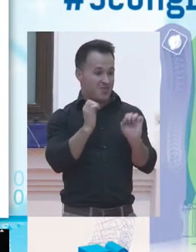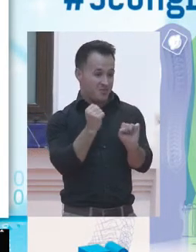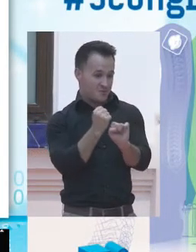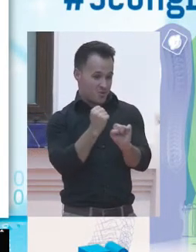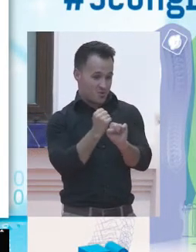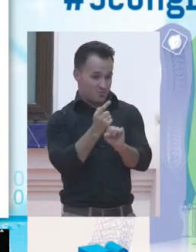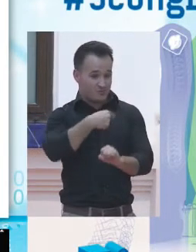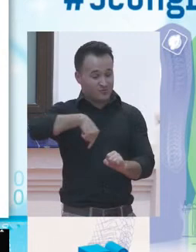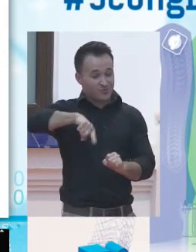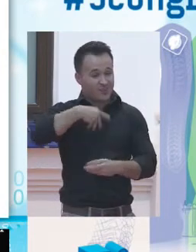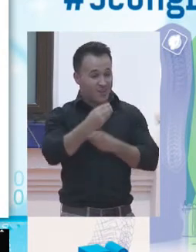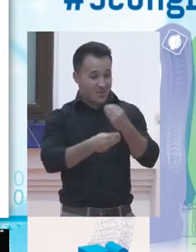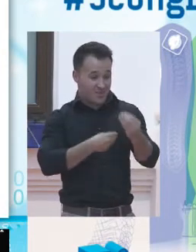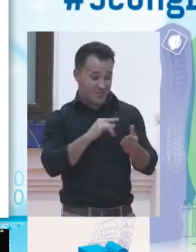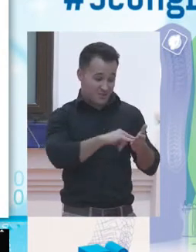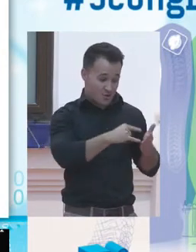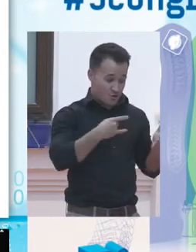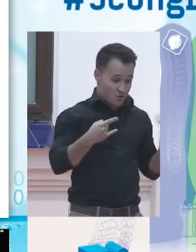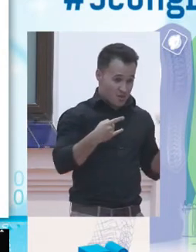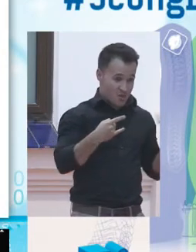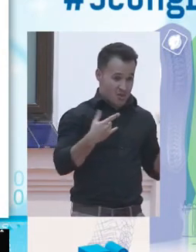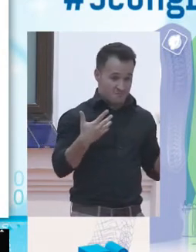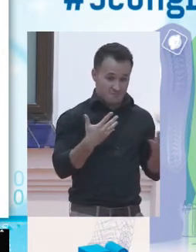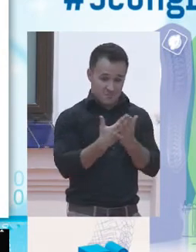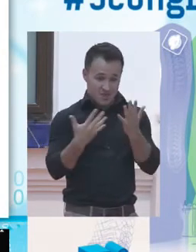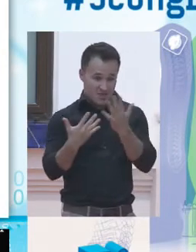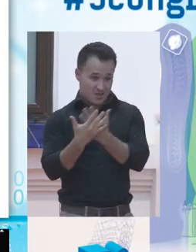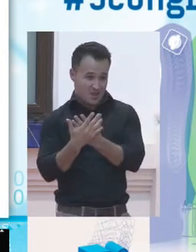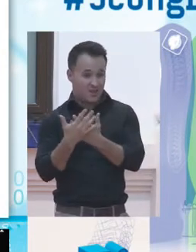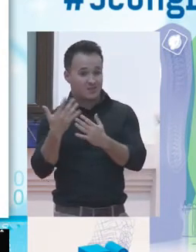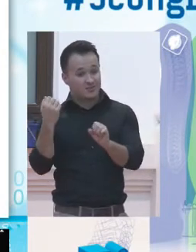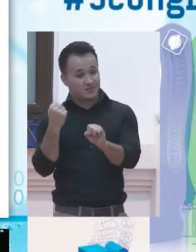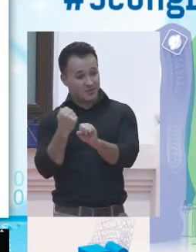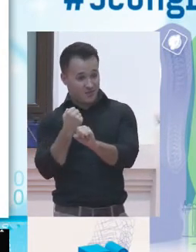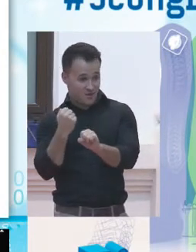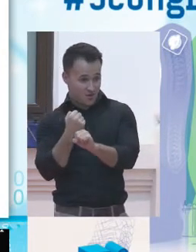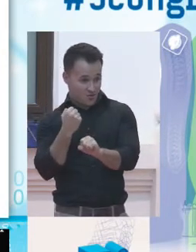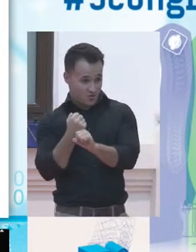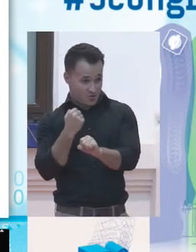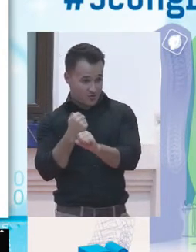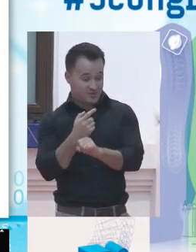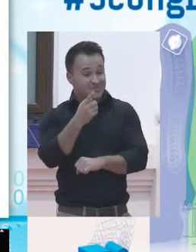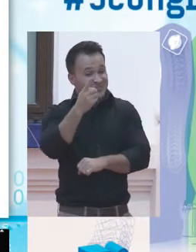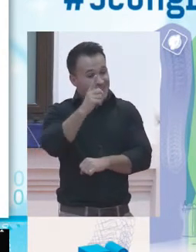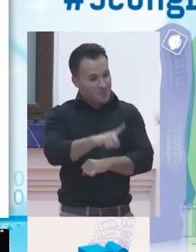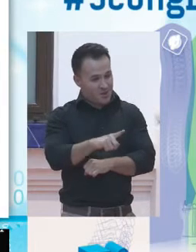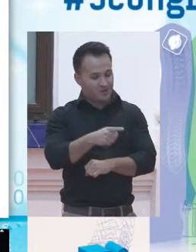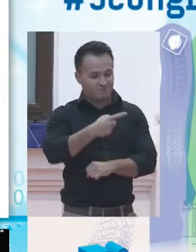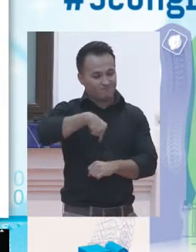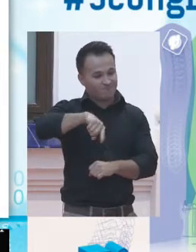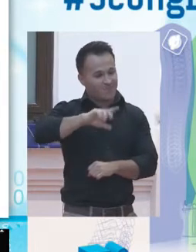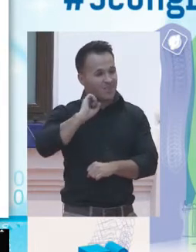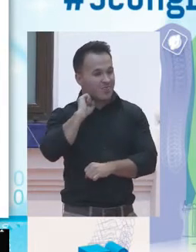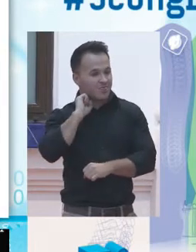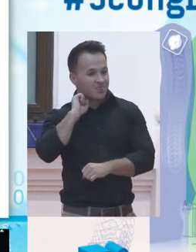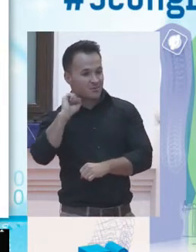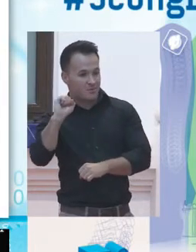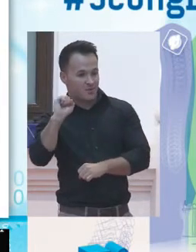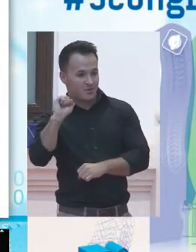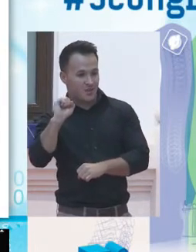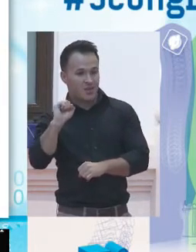es combinar la tecnología con nuestros trabajadores, pero también dependemos de la concienciación y de